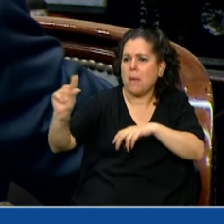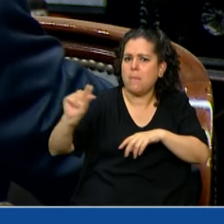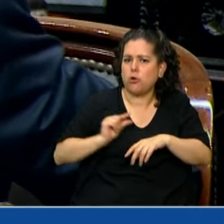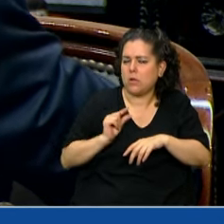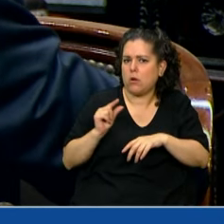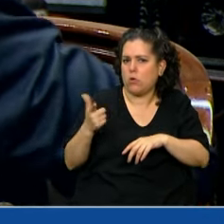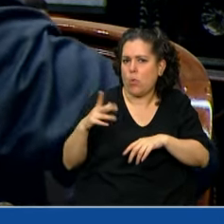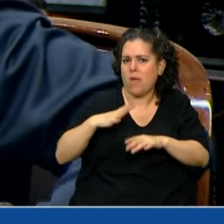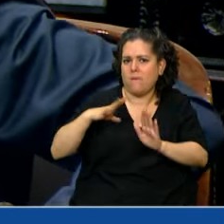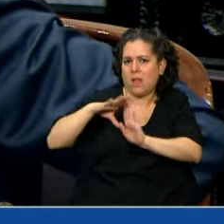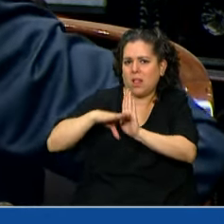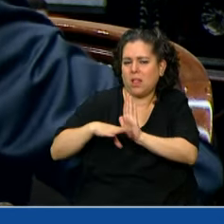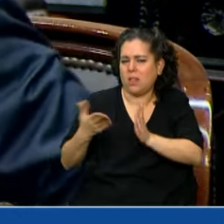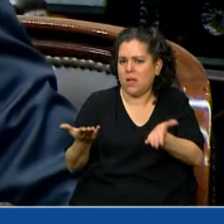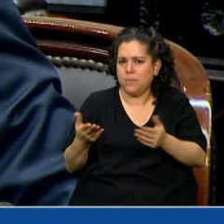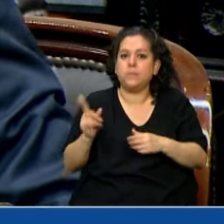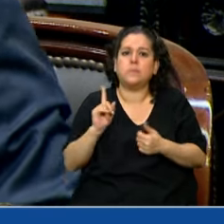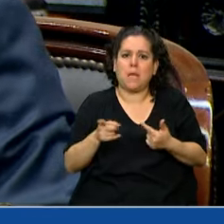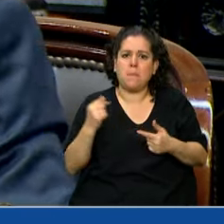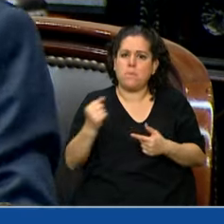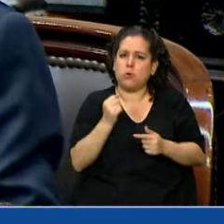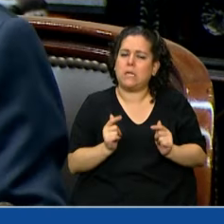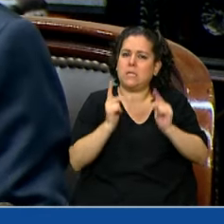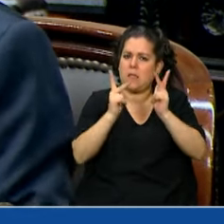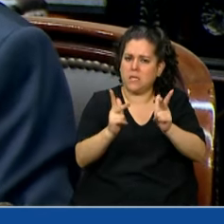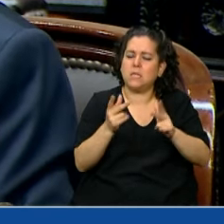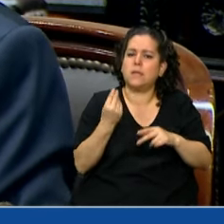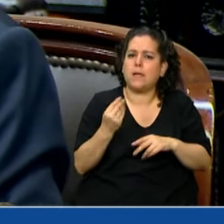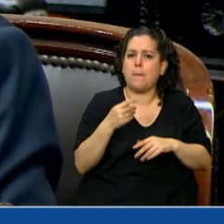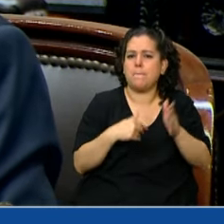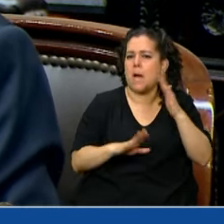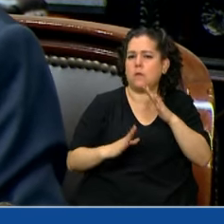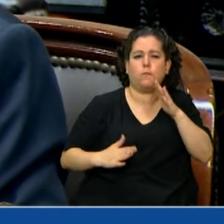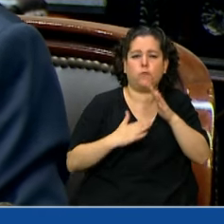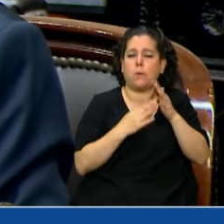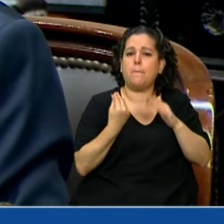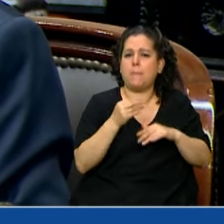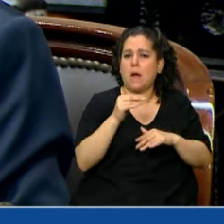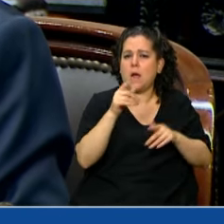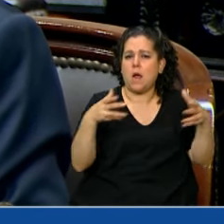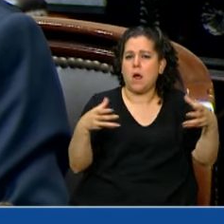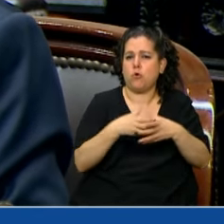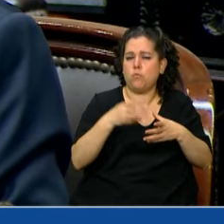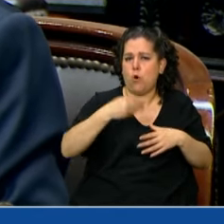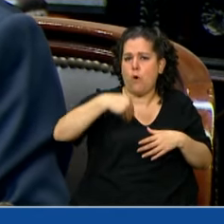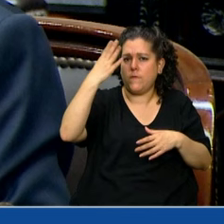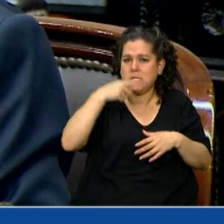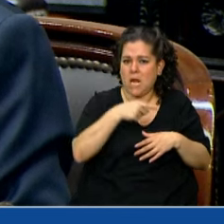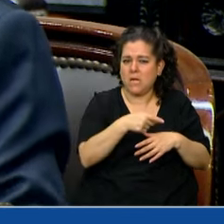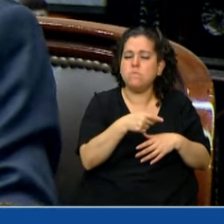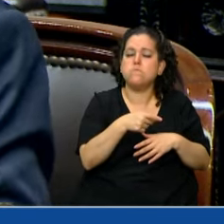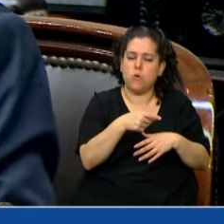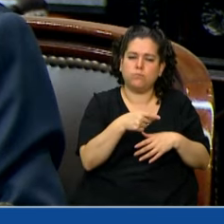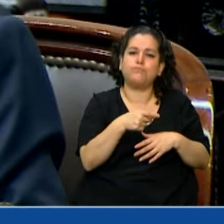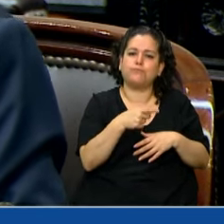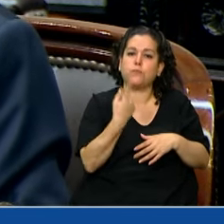hipotecarios también es importante agregar y Esto va fundamentalmente para el oficialismo que